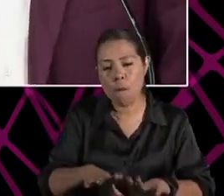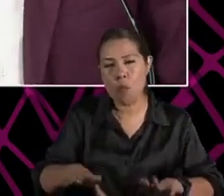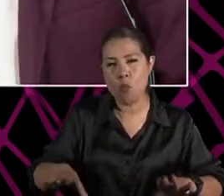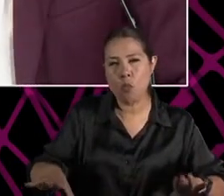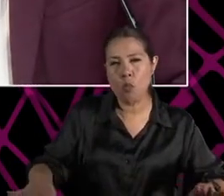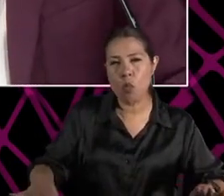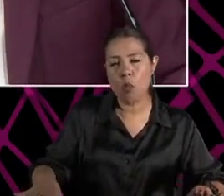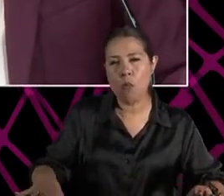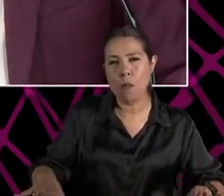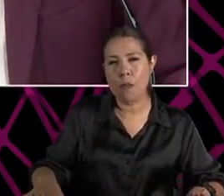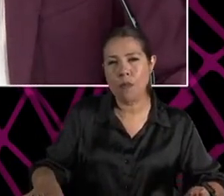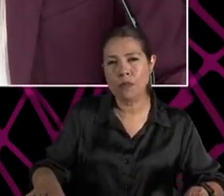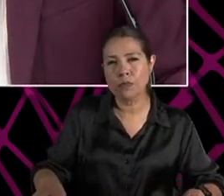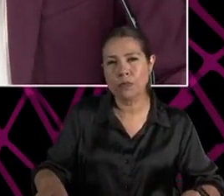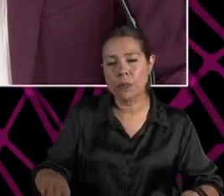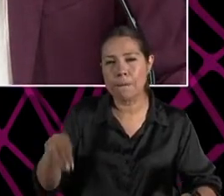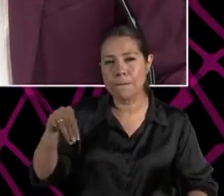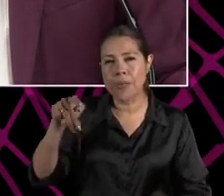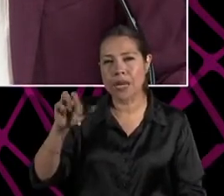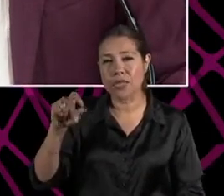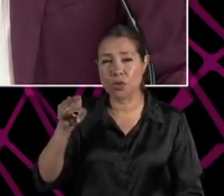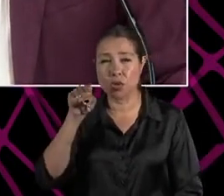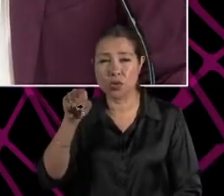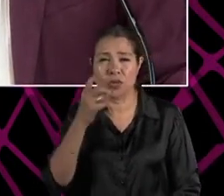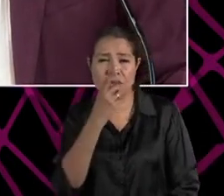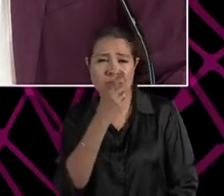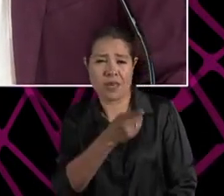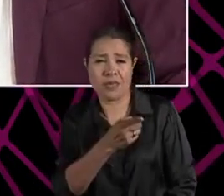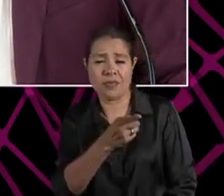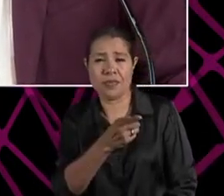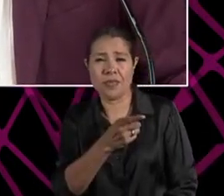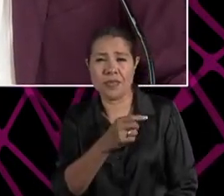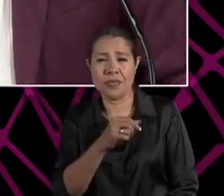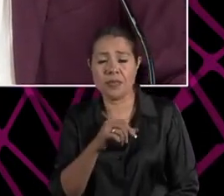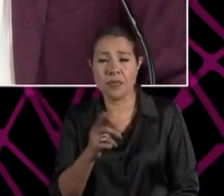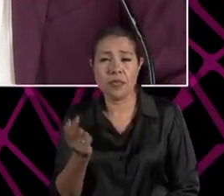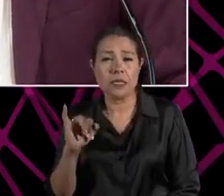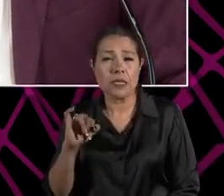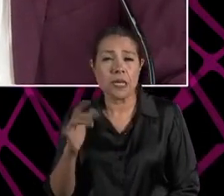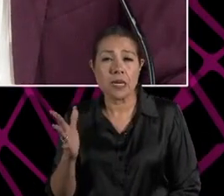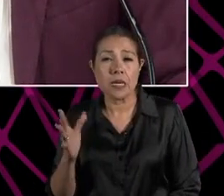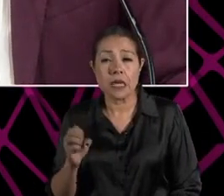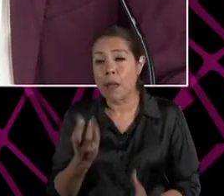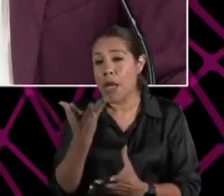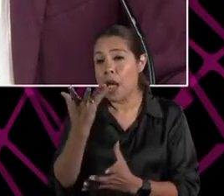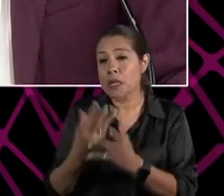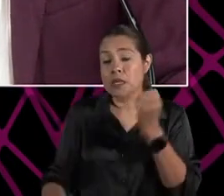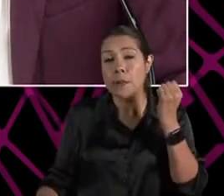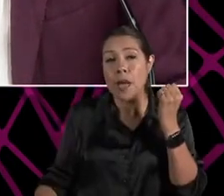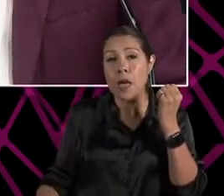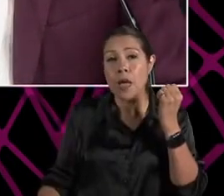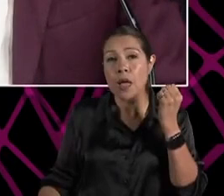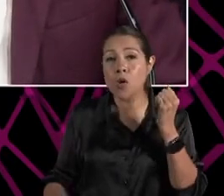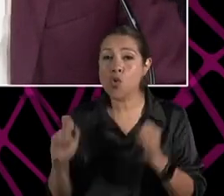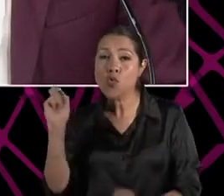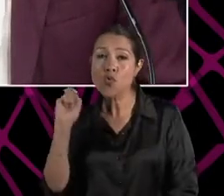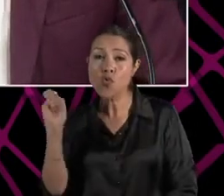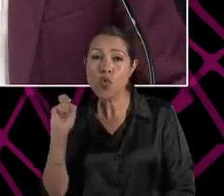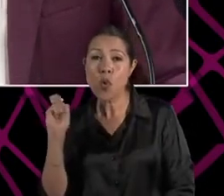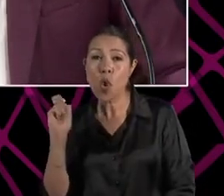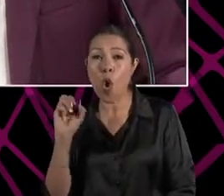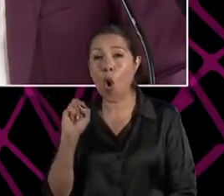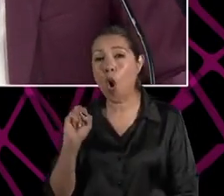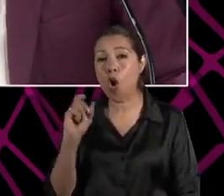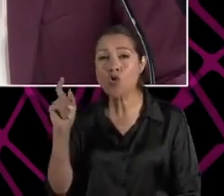fosas clandestinas, Márquez, tú decías que simplemente se habían escapado con el novio